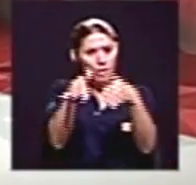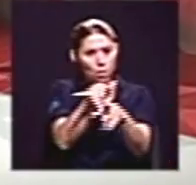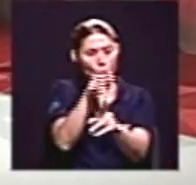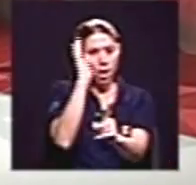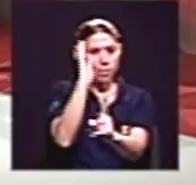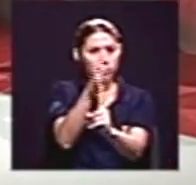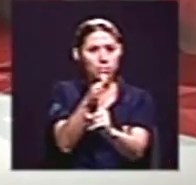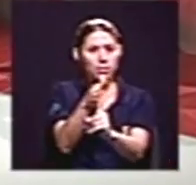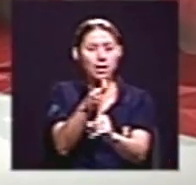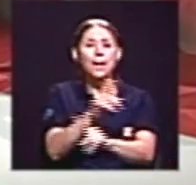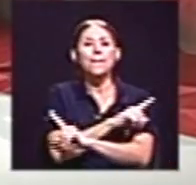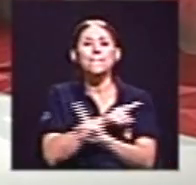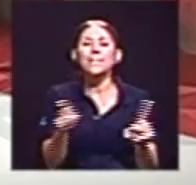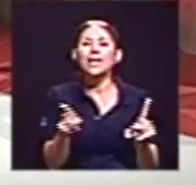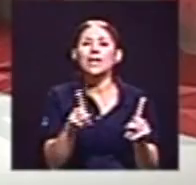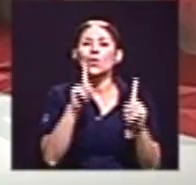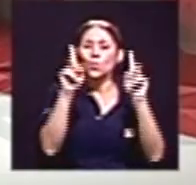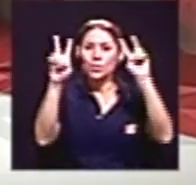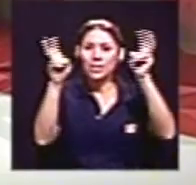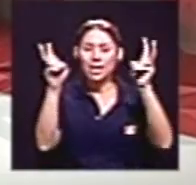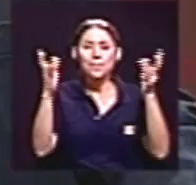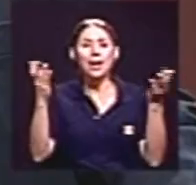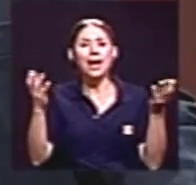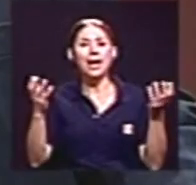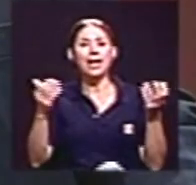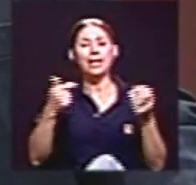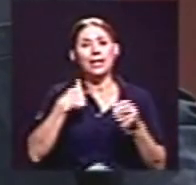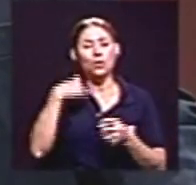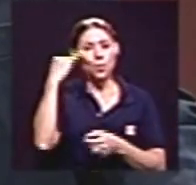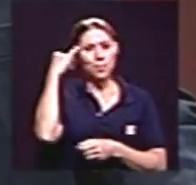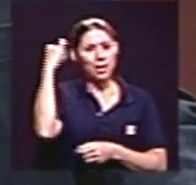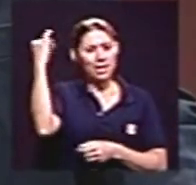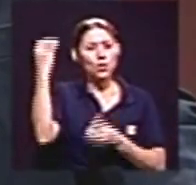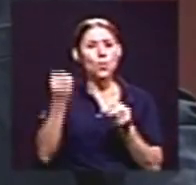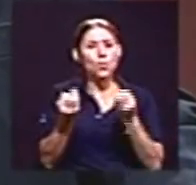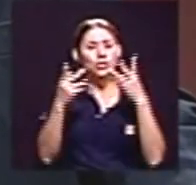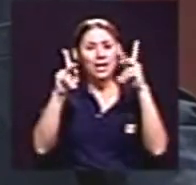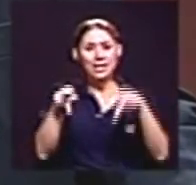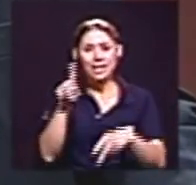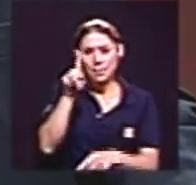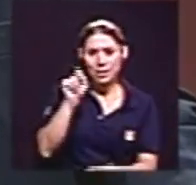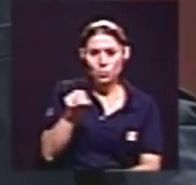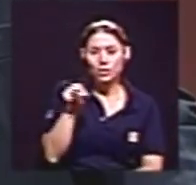Uno de los temas de dirección, don Francisco, que me imagino que mucha gente le pregunta es